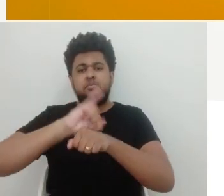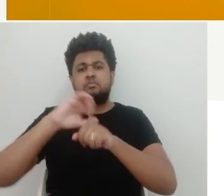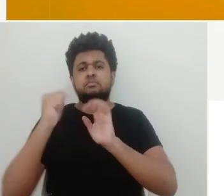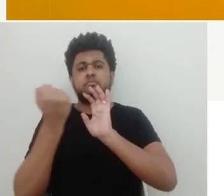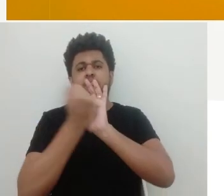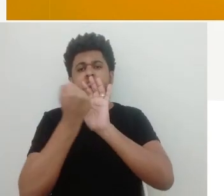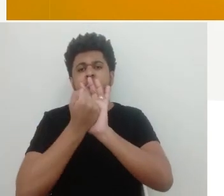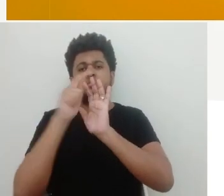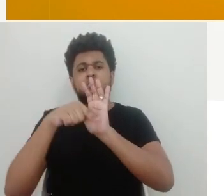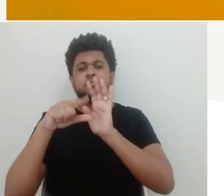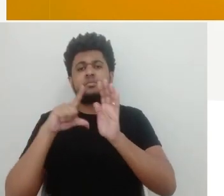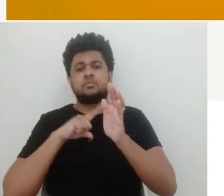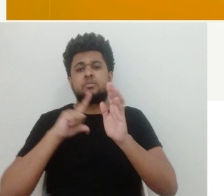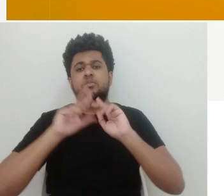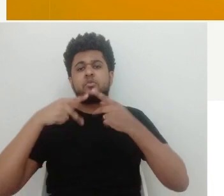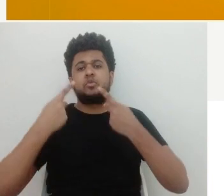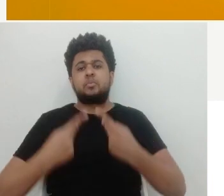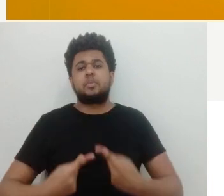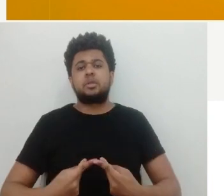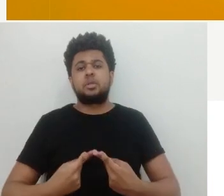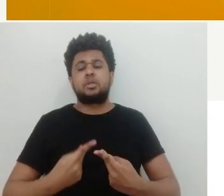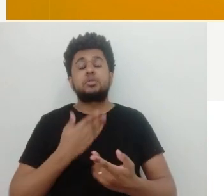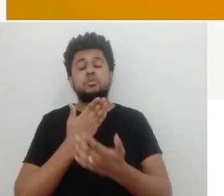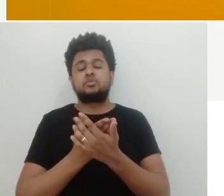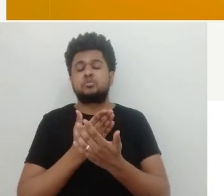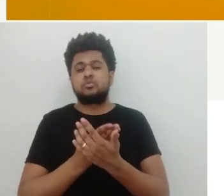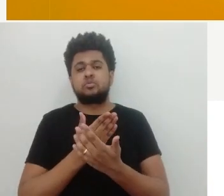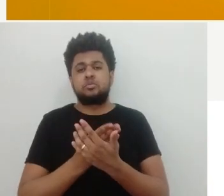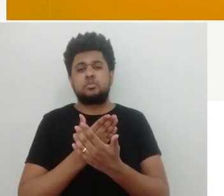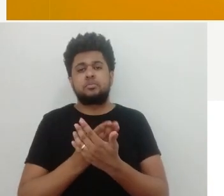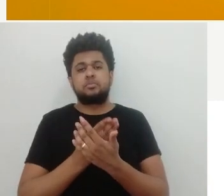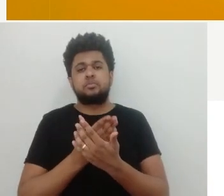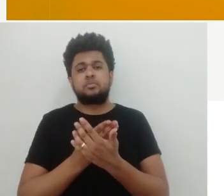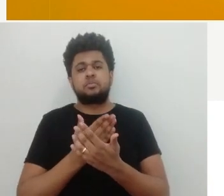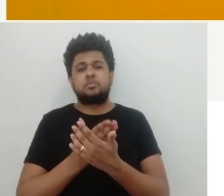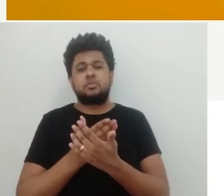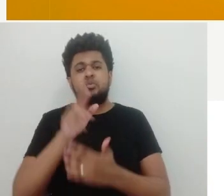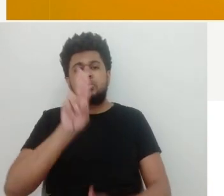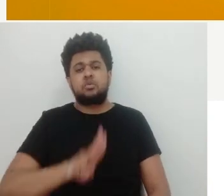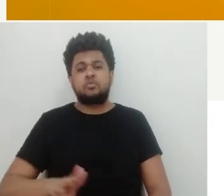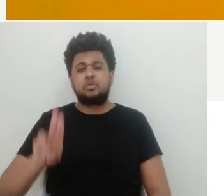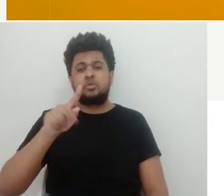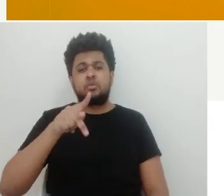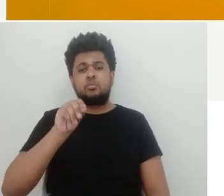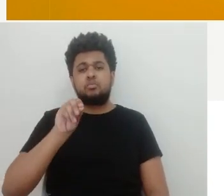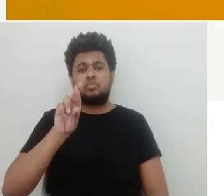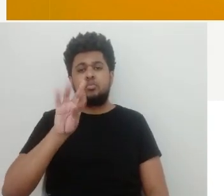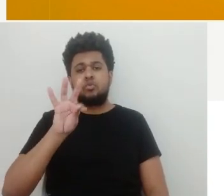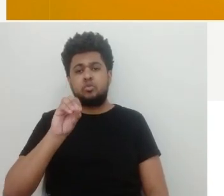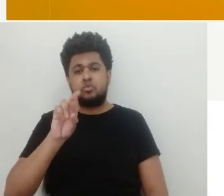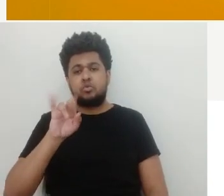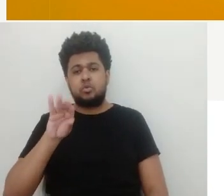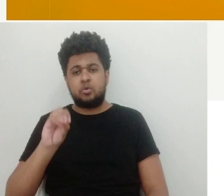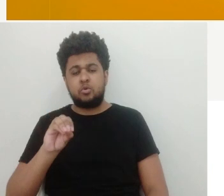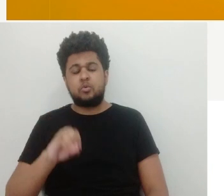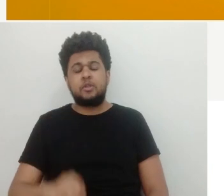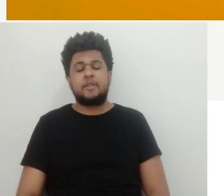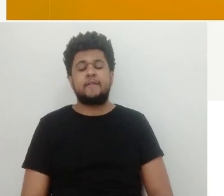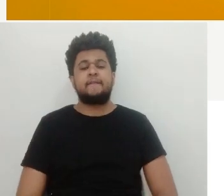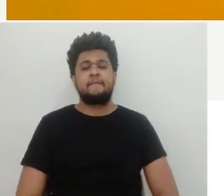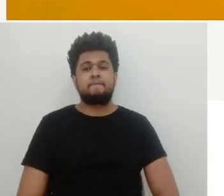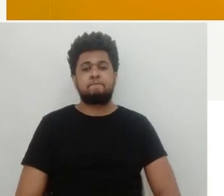Rico, y donde enseño actualmente. En ese departamento confluían muchos profesores